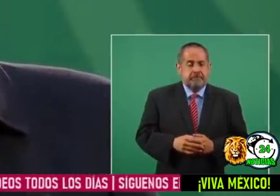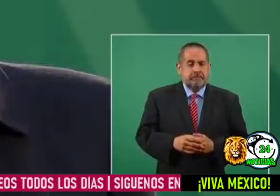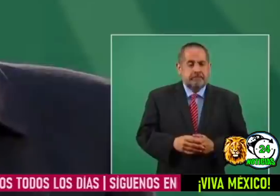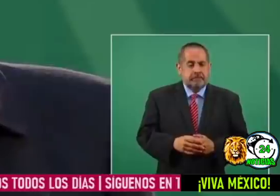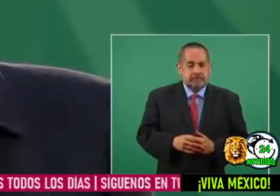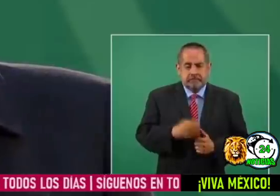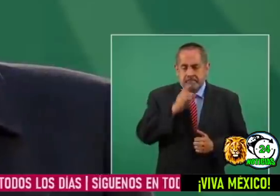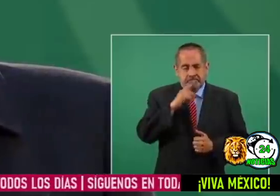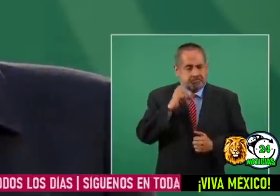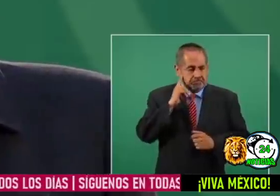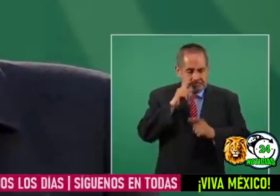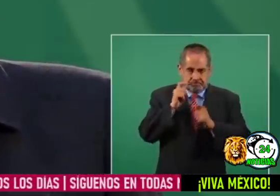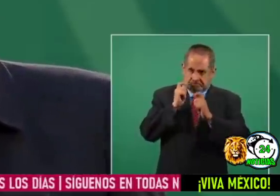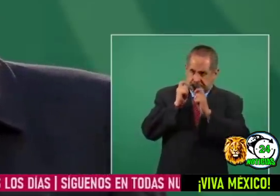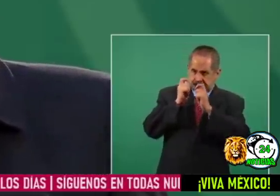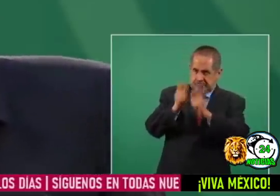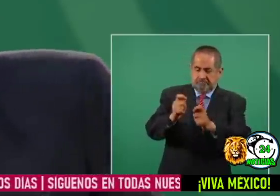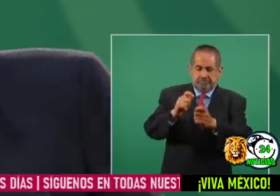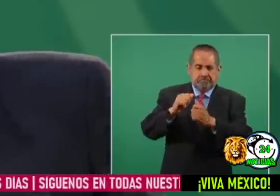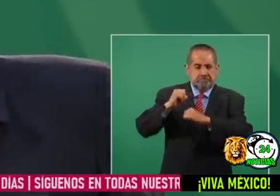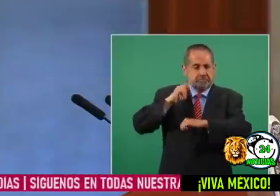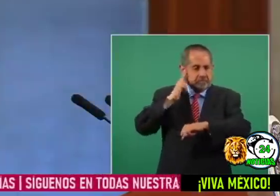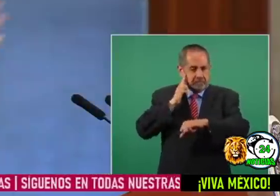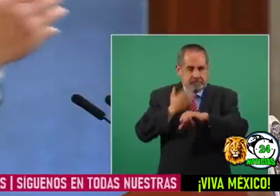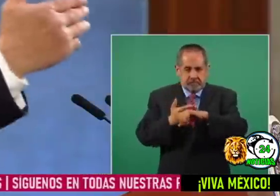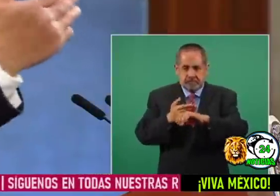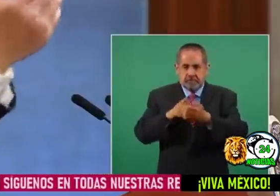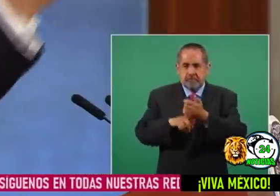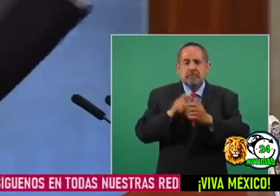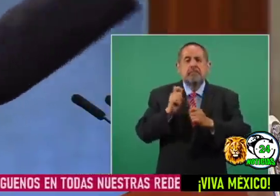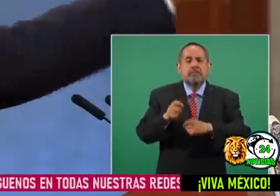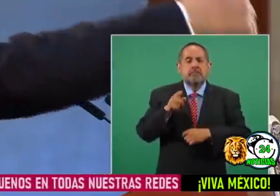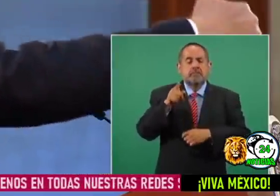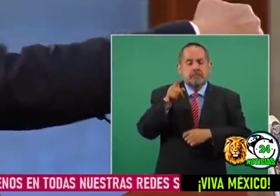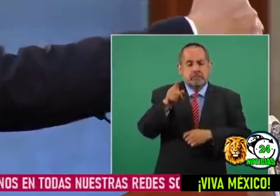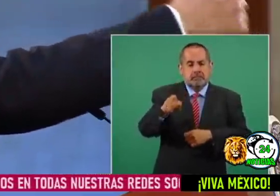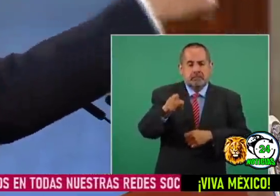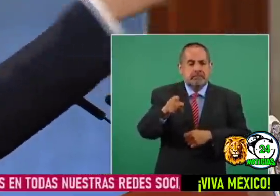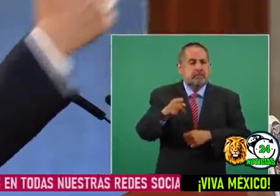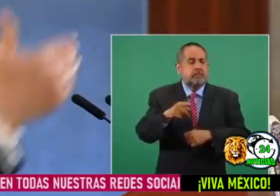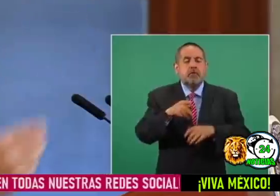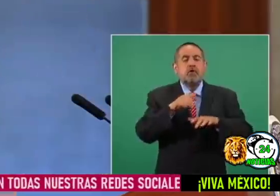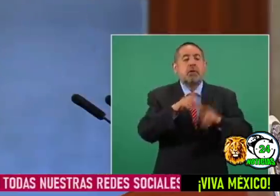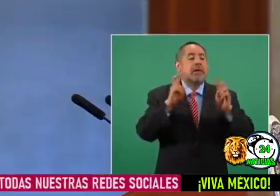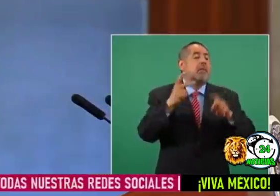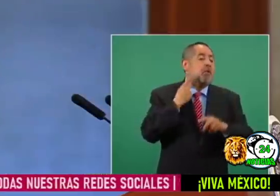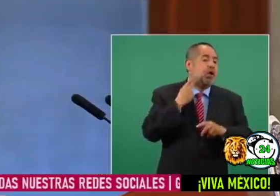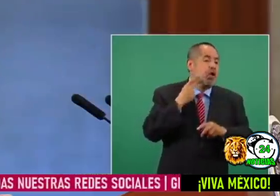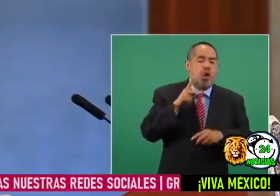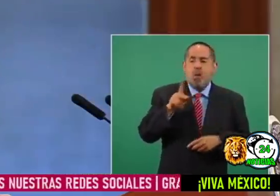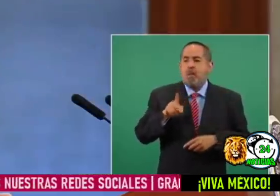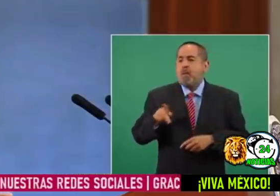dejarle el asunto, si es político, al pueblo.